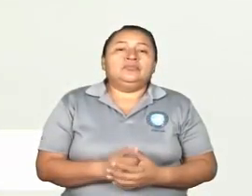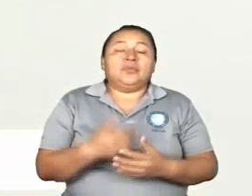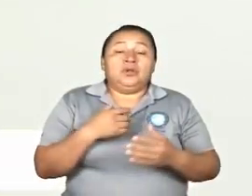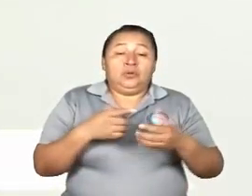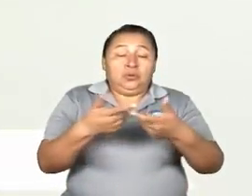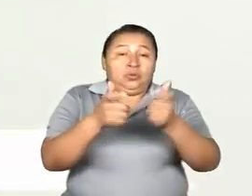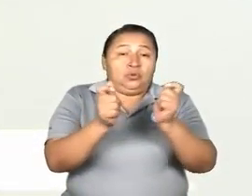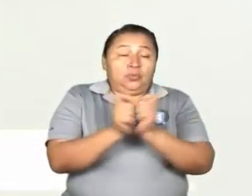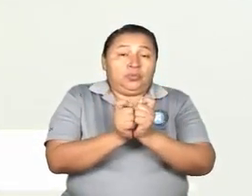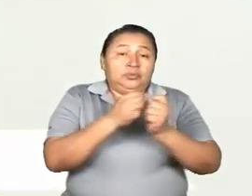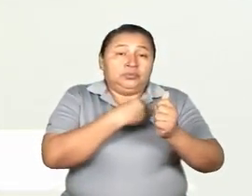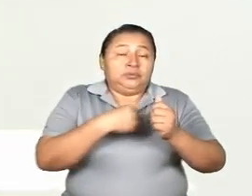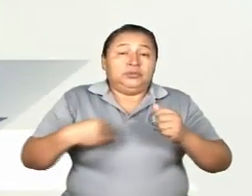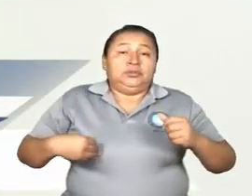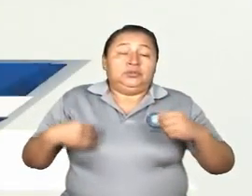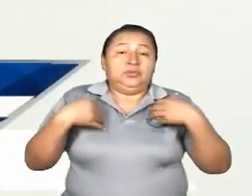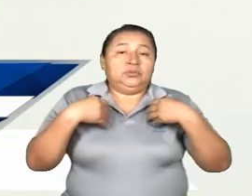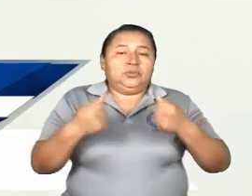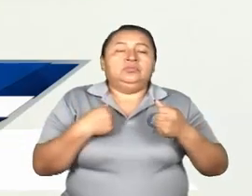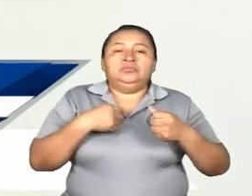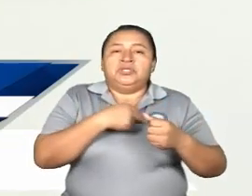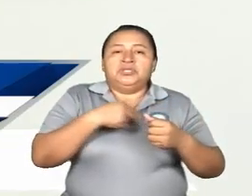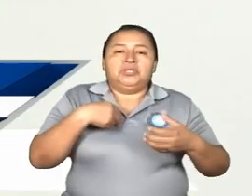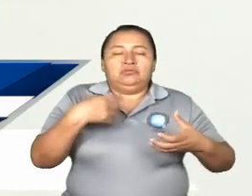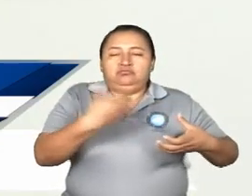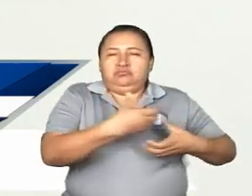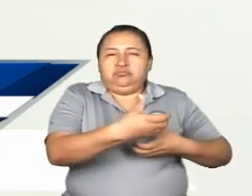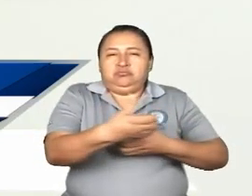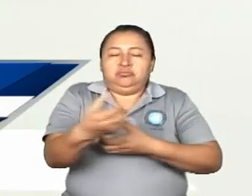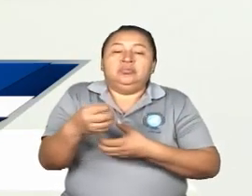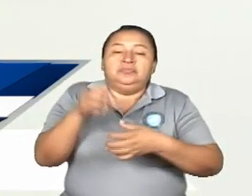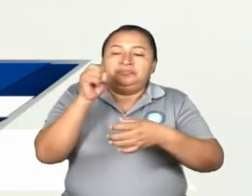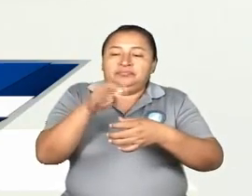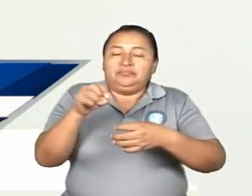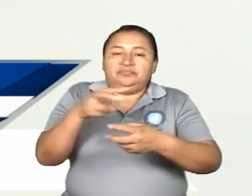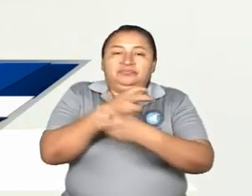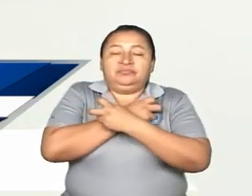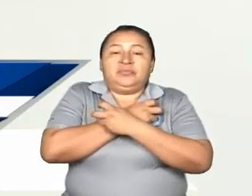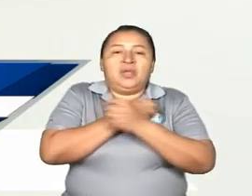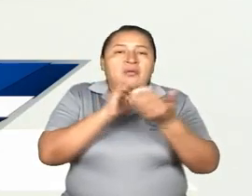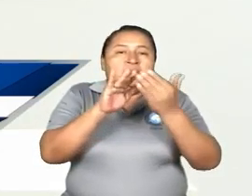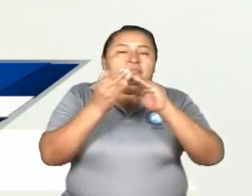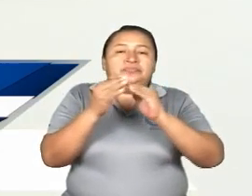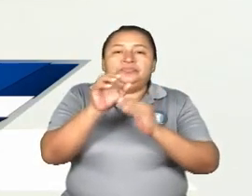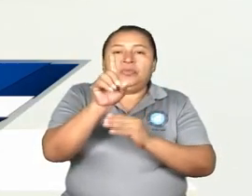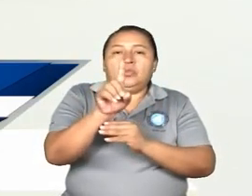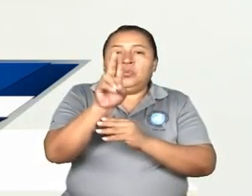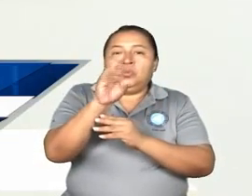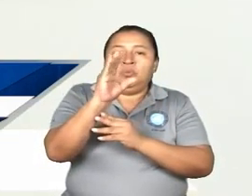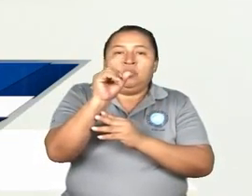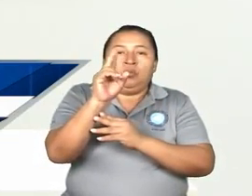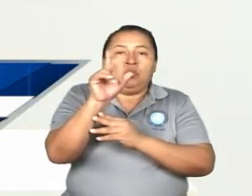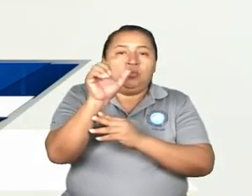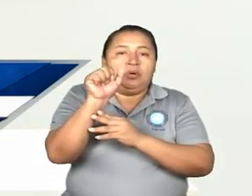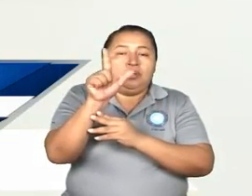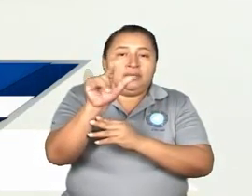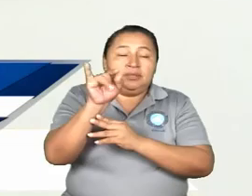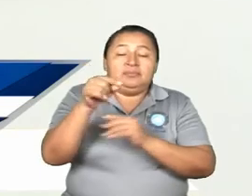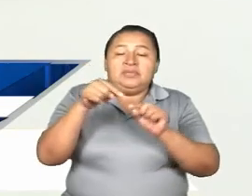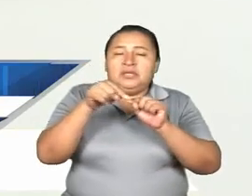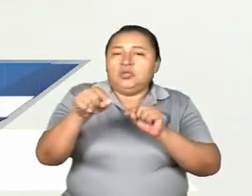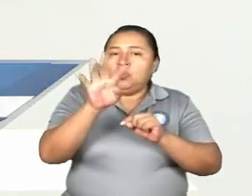Brigadas del Ministerio de Salud realizaron una jornada de fumigación y abatización en el barrio Dugualí, ubicado en el Distrito 4 de la